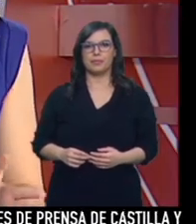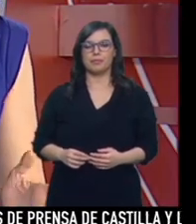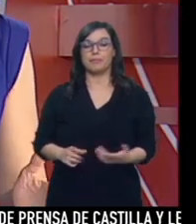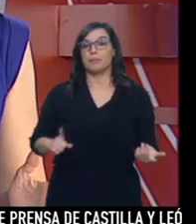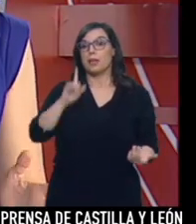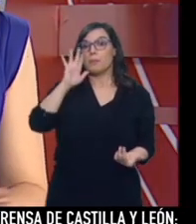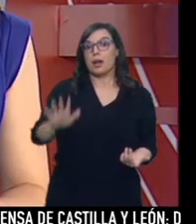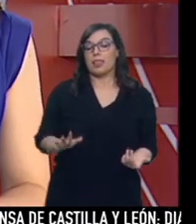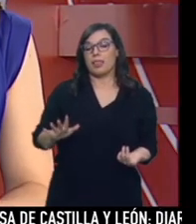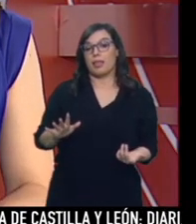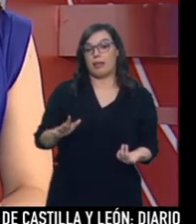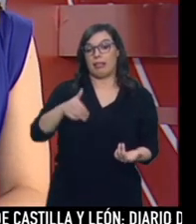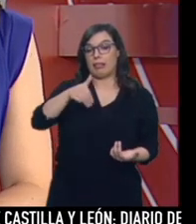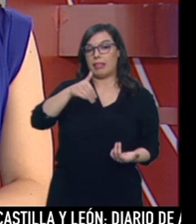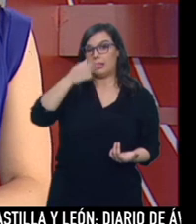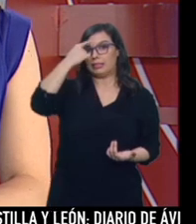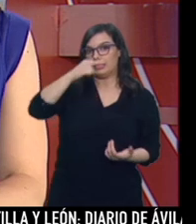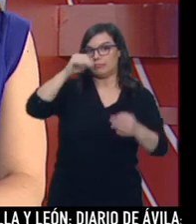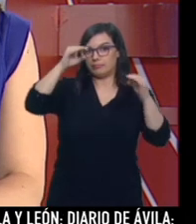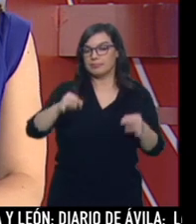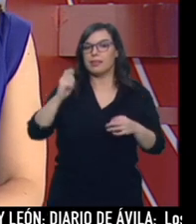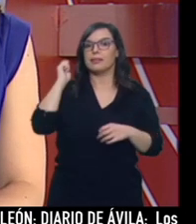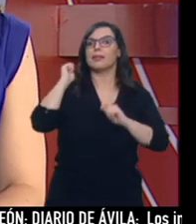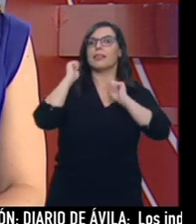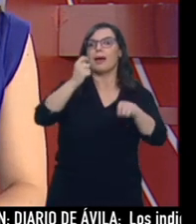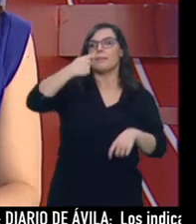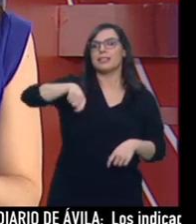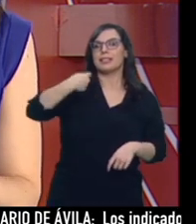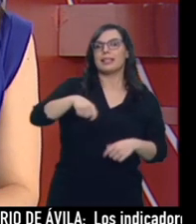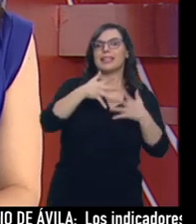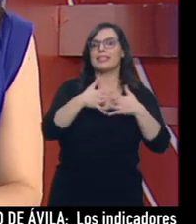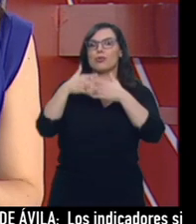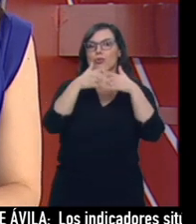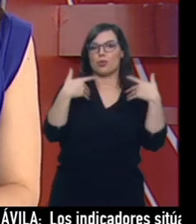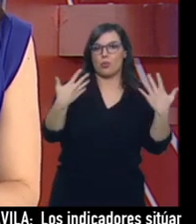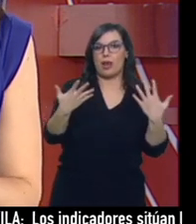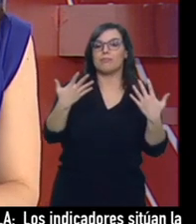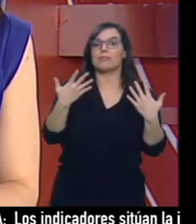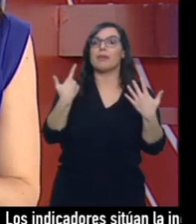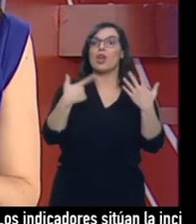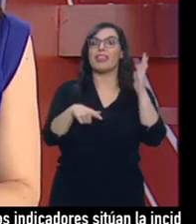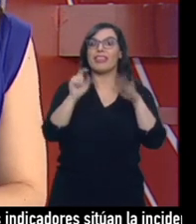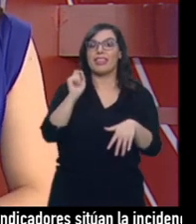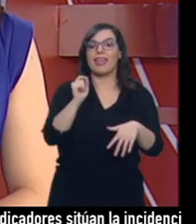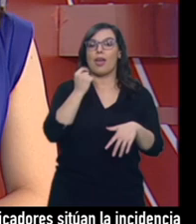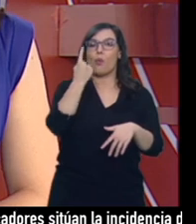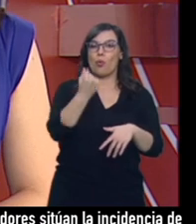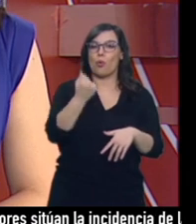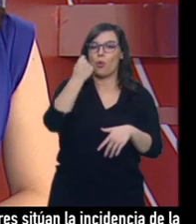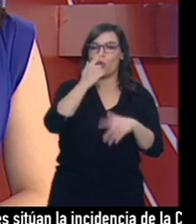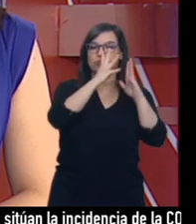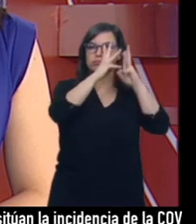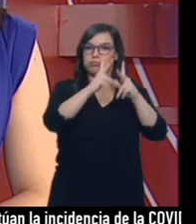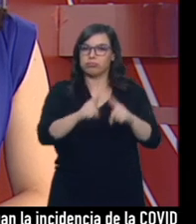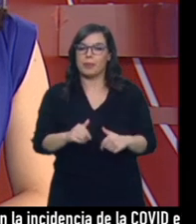Parece que estamos más cerca de conocer al próximo presidente de Estados Unidos, pero el resultado se decide voto a voto. Joe